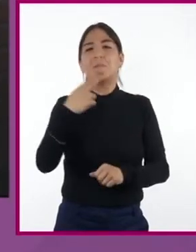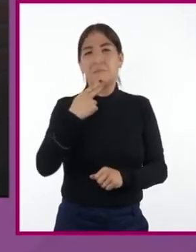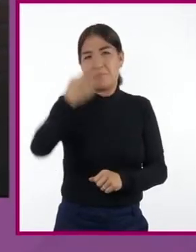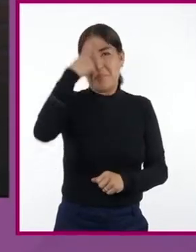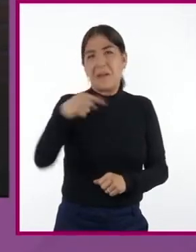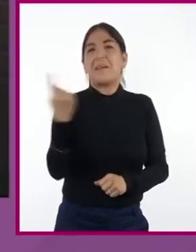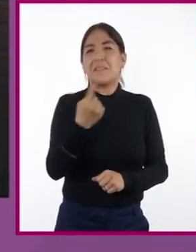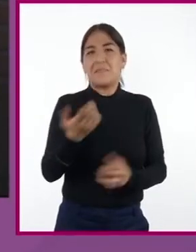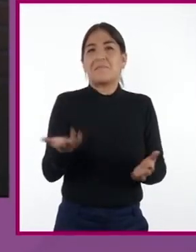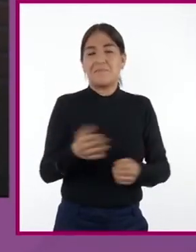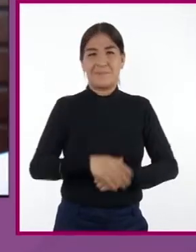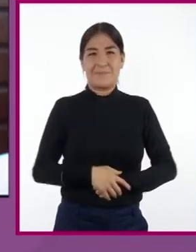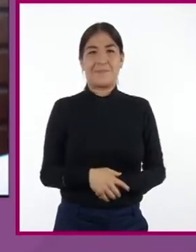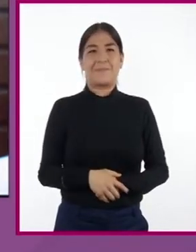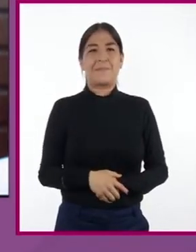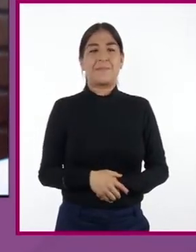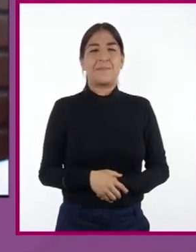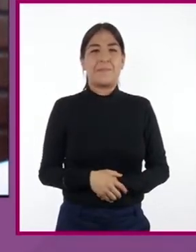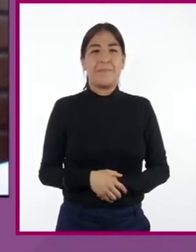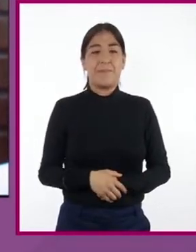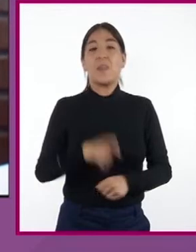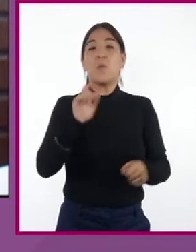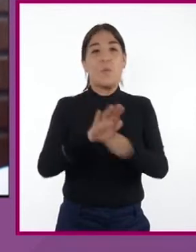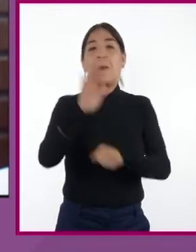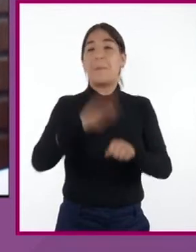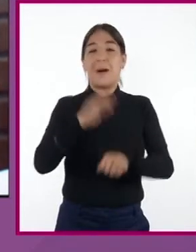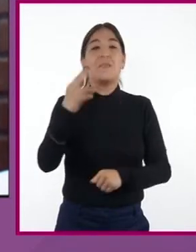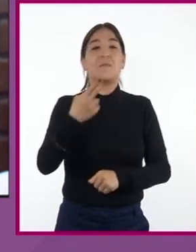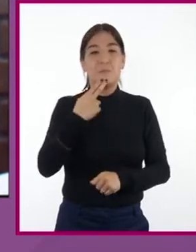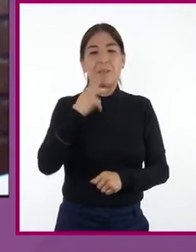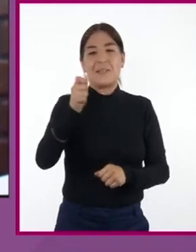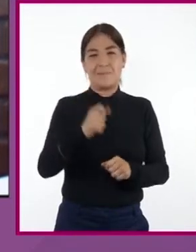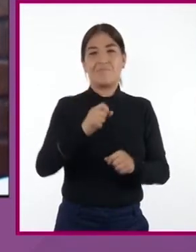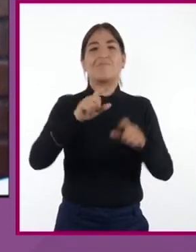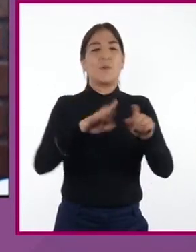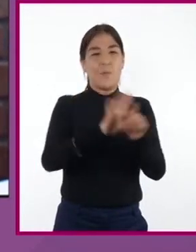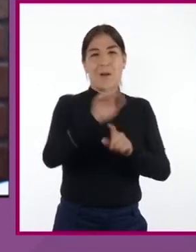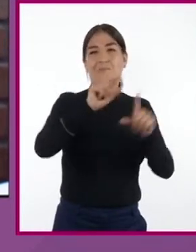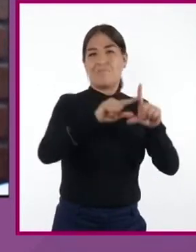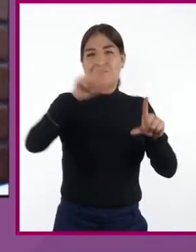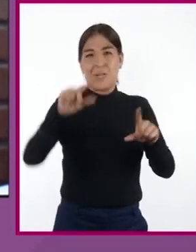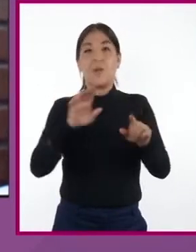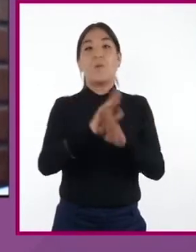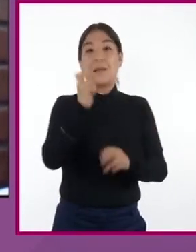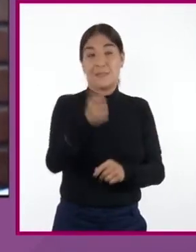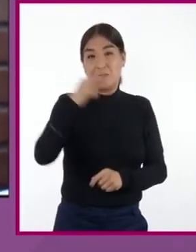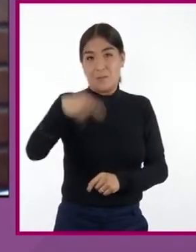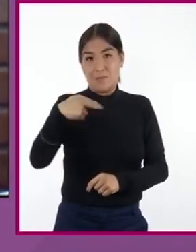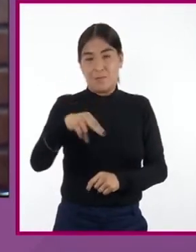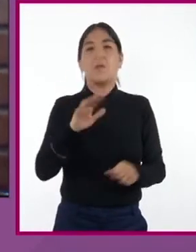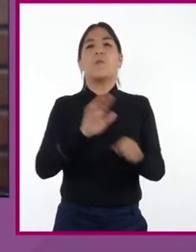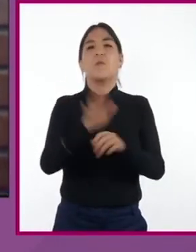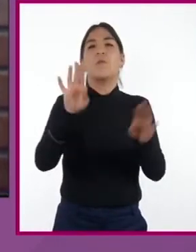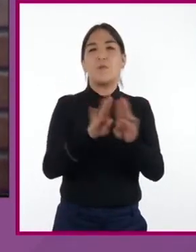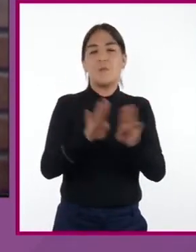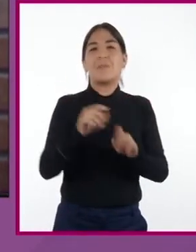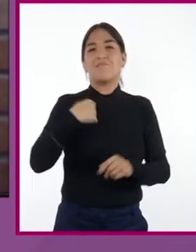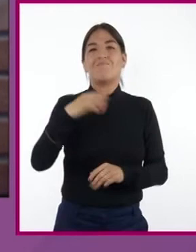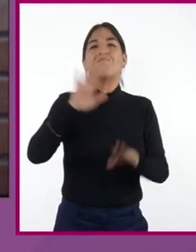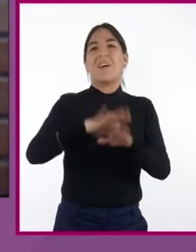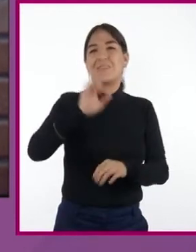para qué se suelen utilizar? Uno de los que más se usa es el gráfico de barras, que como su nombre lo dice, utiliza barras sobre mis